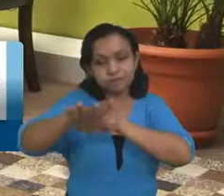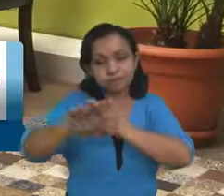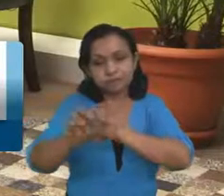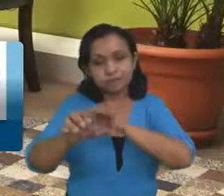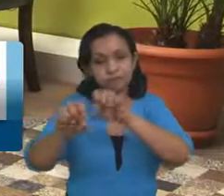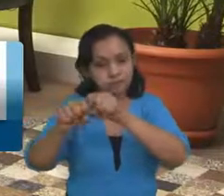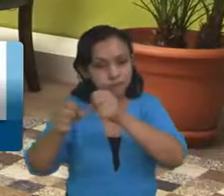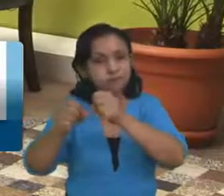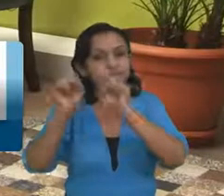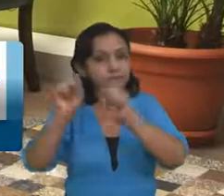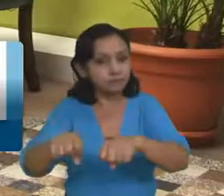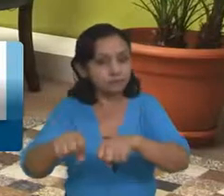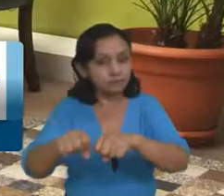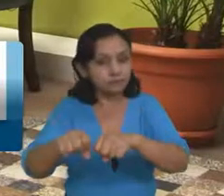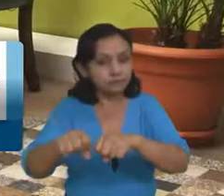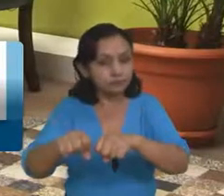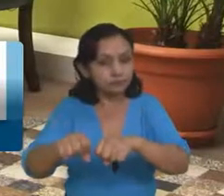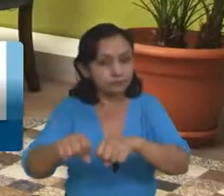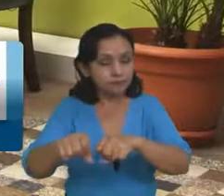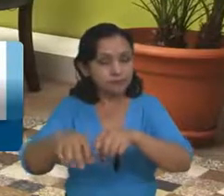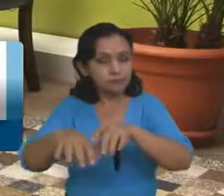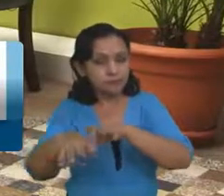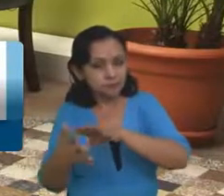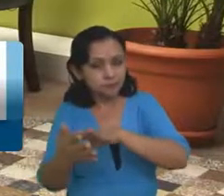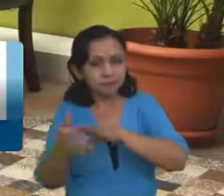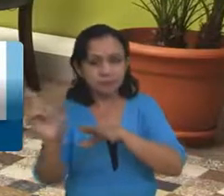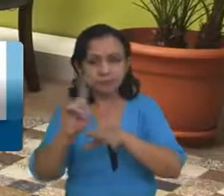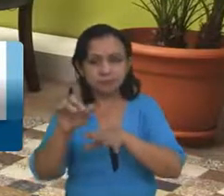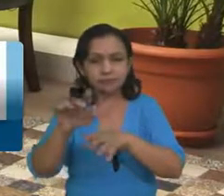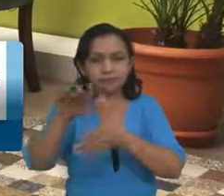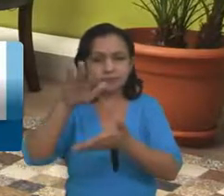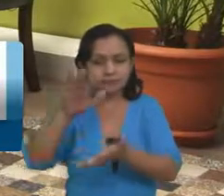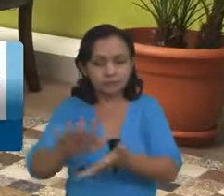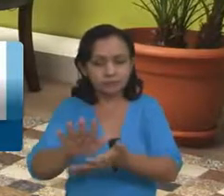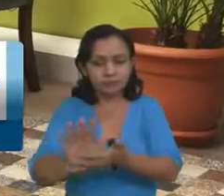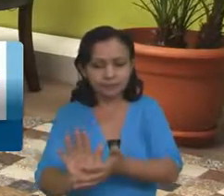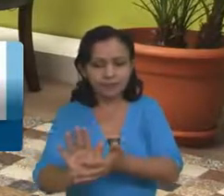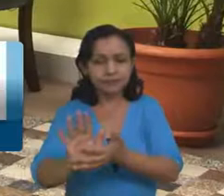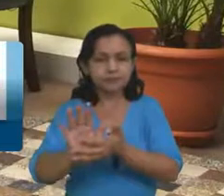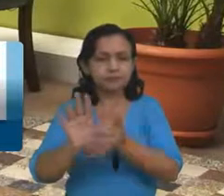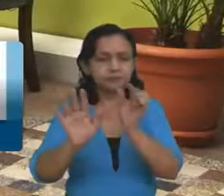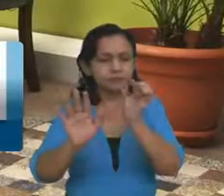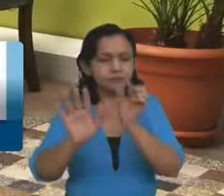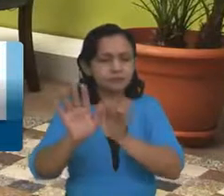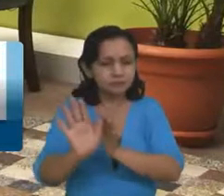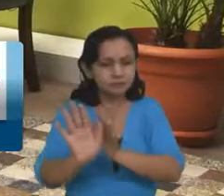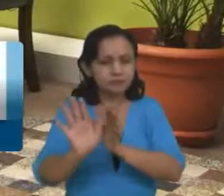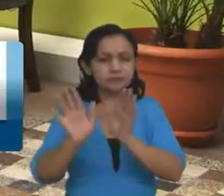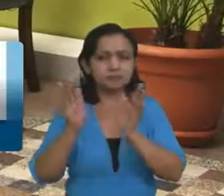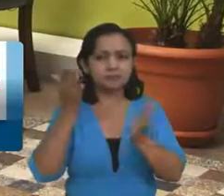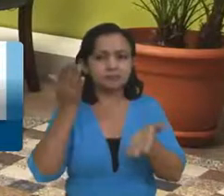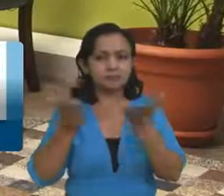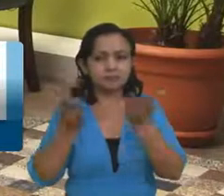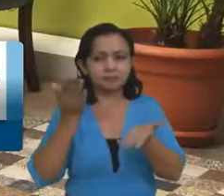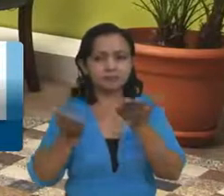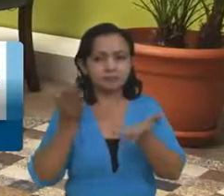esguince. Un esguince. No necesariamente se volvió el pie, pero sintió que hubo una presión al momento de pisar la almohadilla.